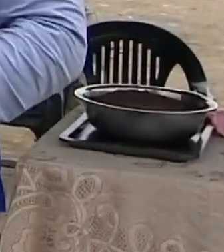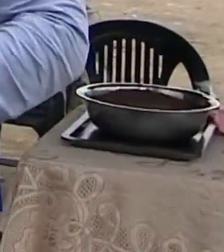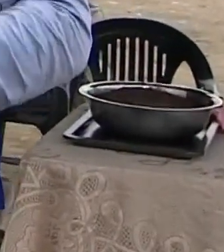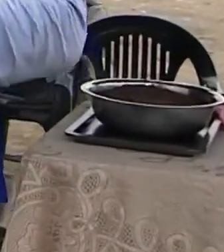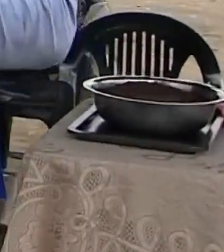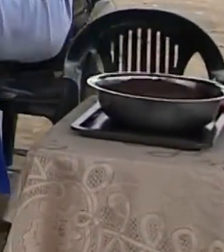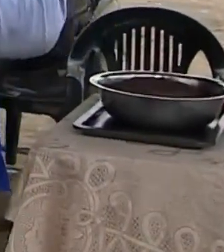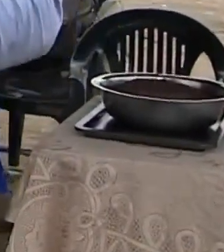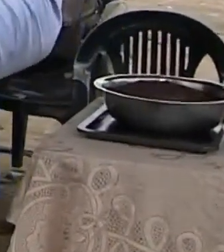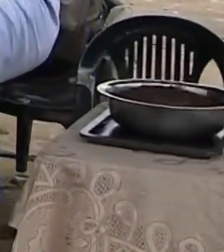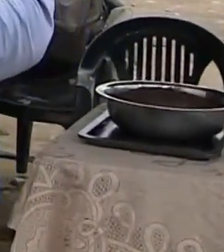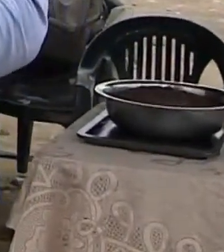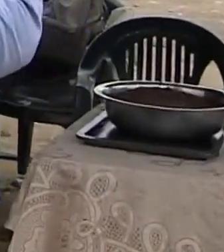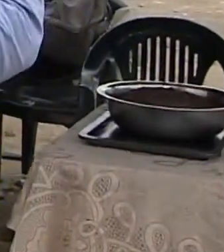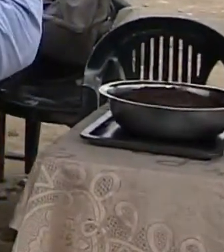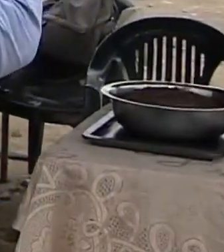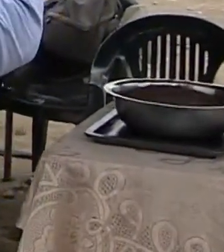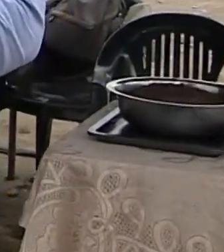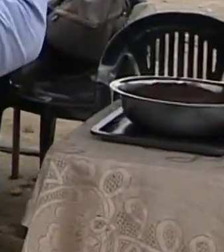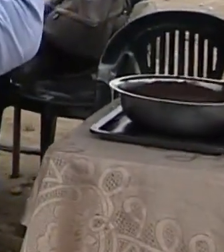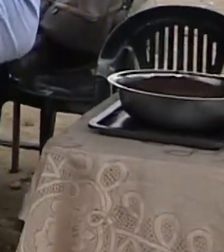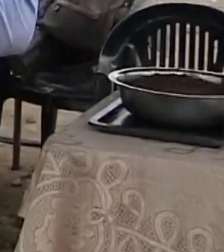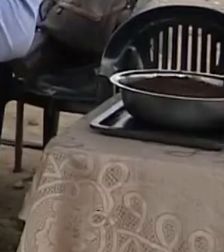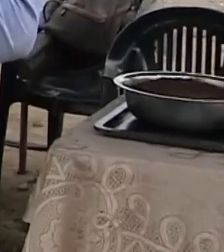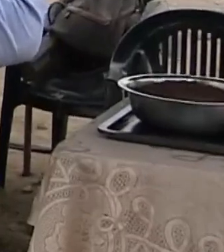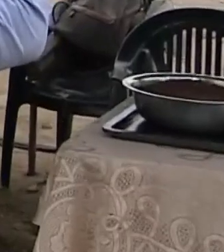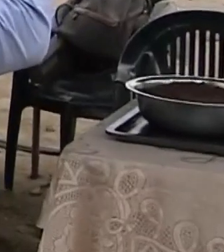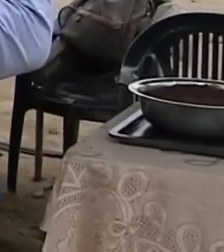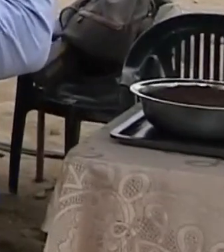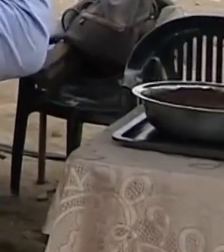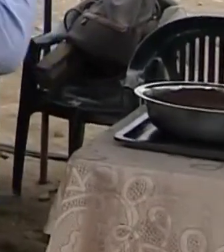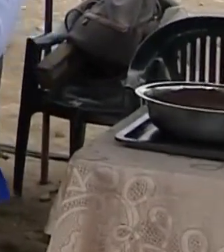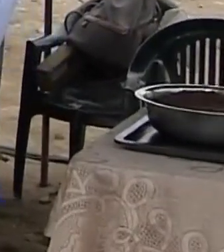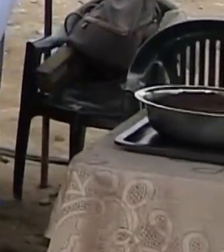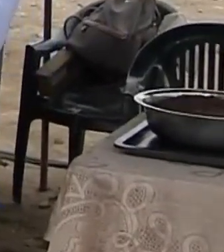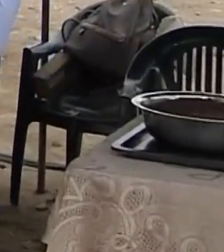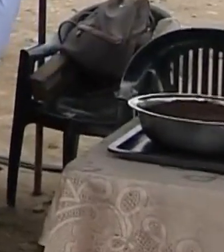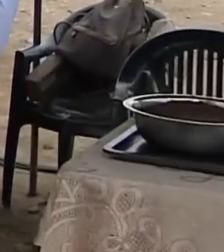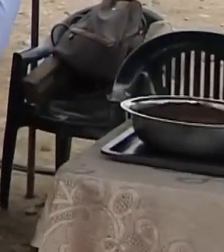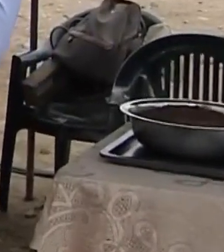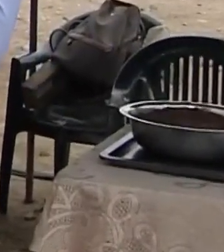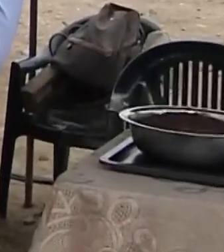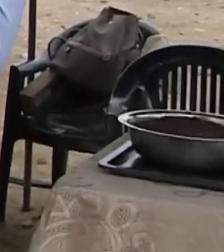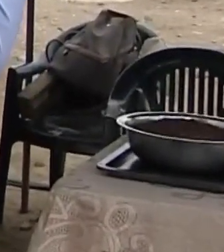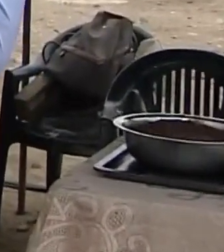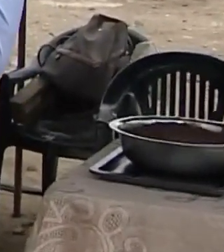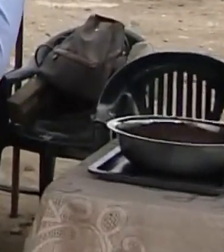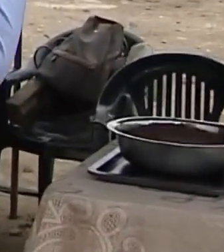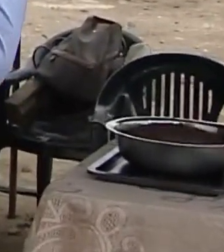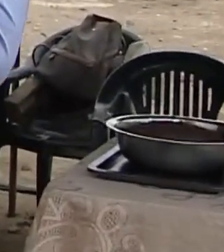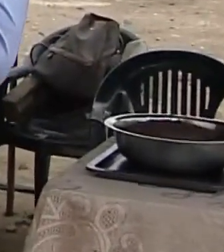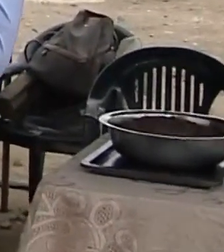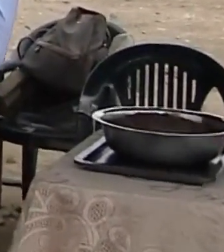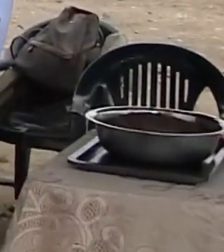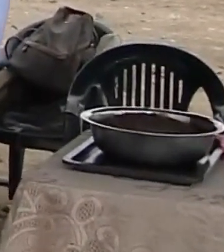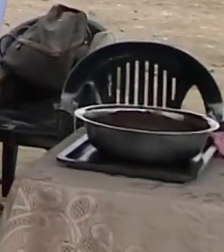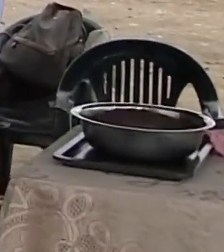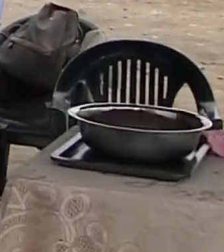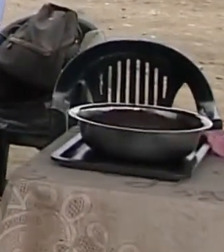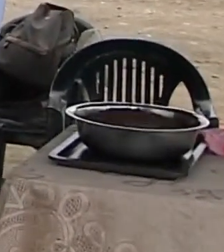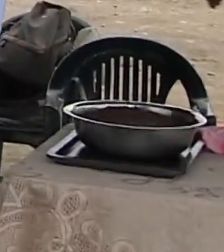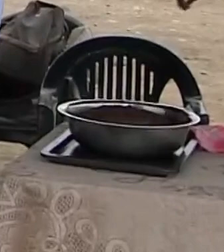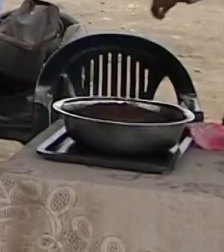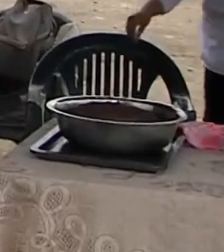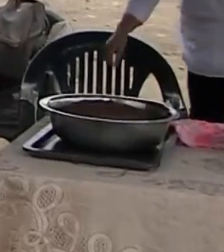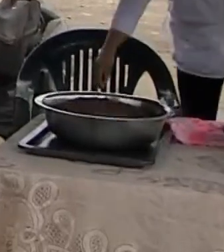que lograr que las personas puedan tener como costumbre y como hábito el consumo de hierro. Actualmente tenemos nosotros un problema nacional